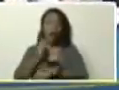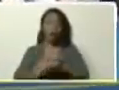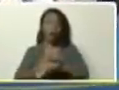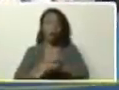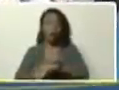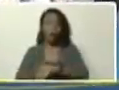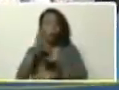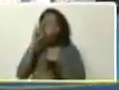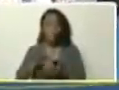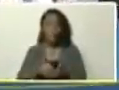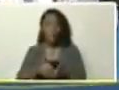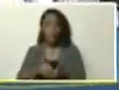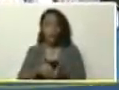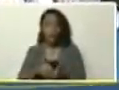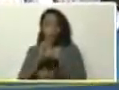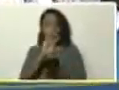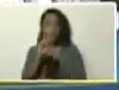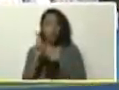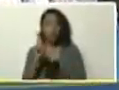de